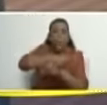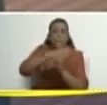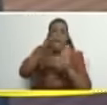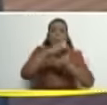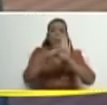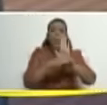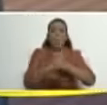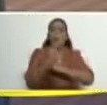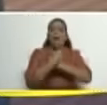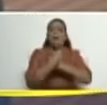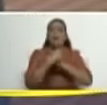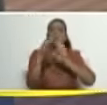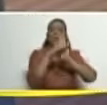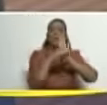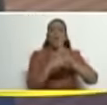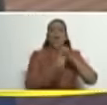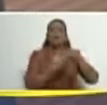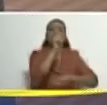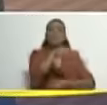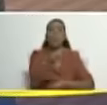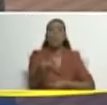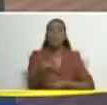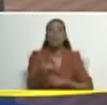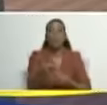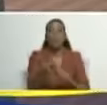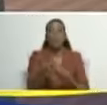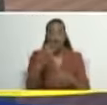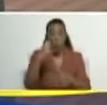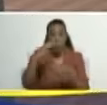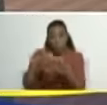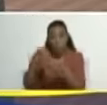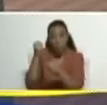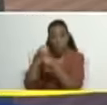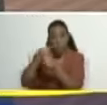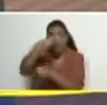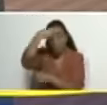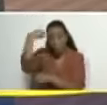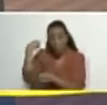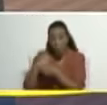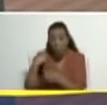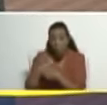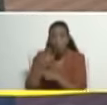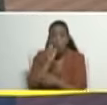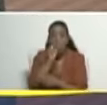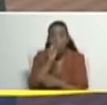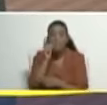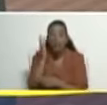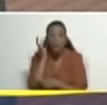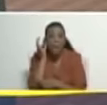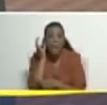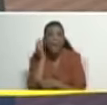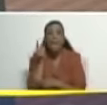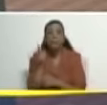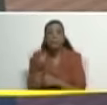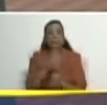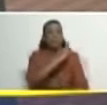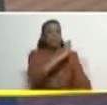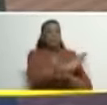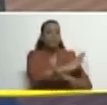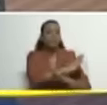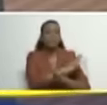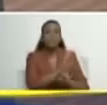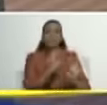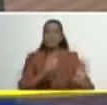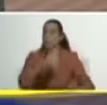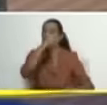aquí en Venezuela, decimos que la clase trabajadora, mis hermanos y mis hermanas, le decimos a las sanciones,